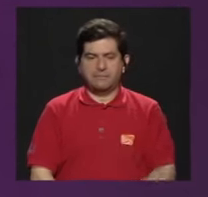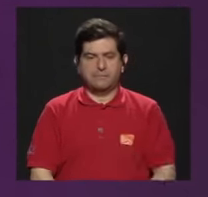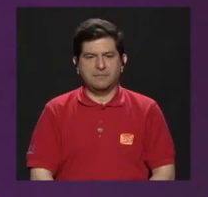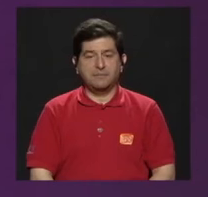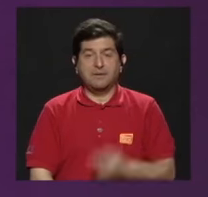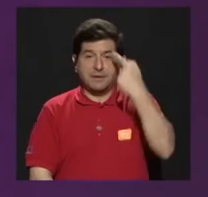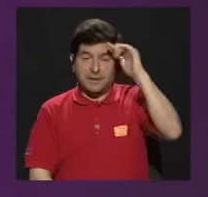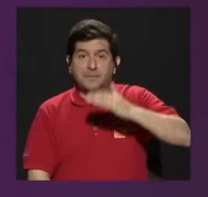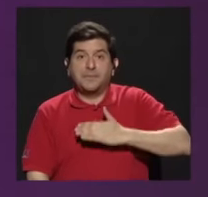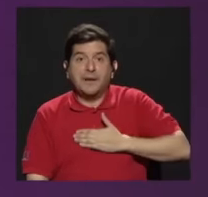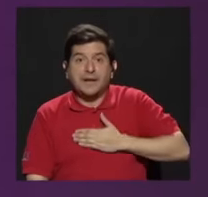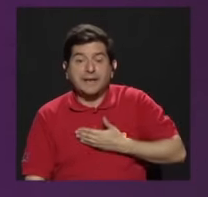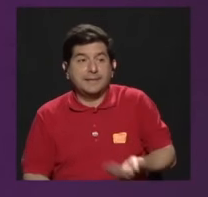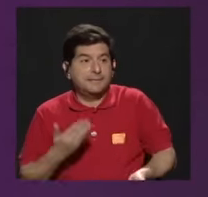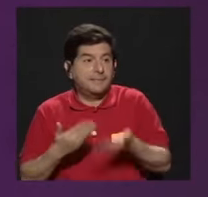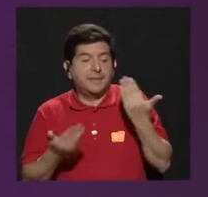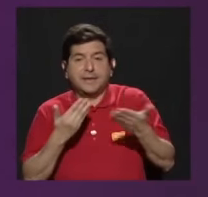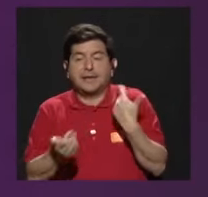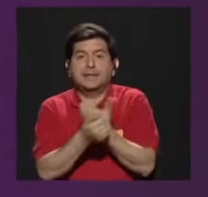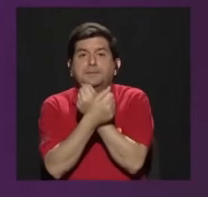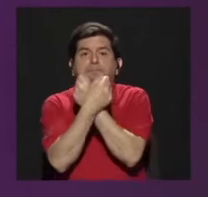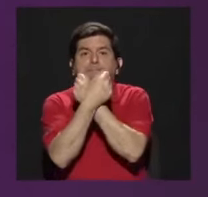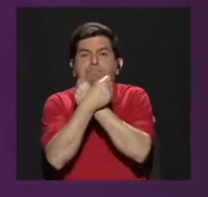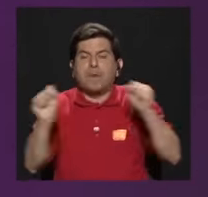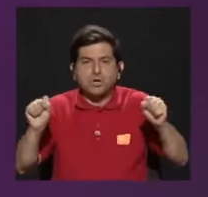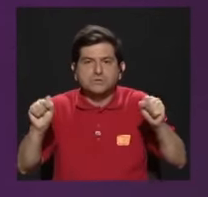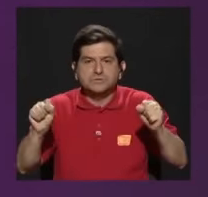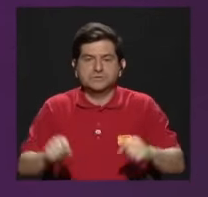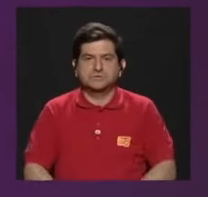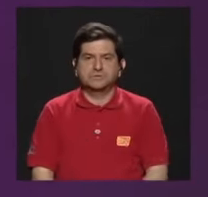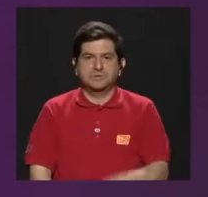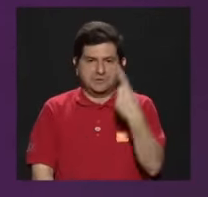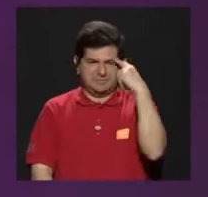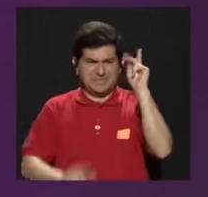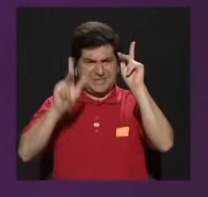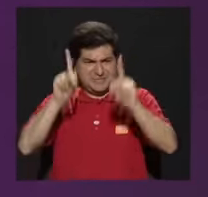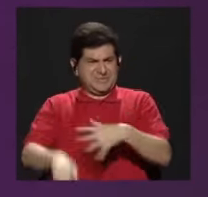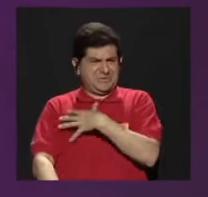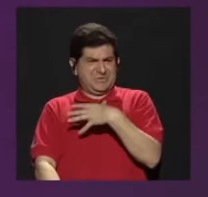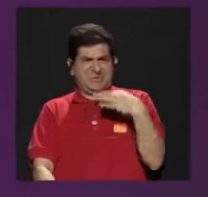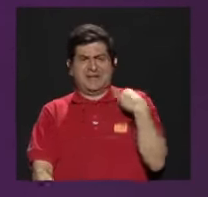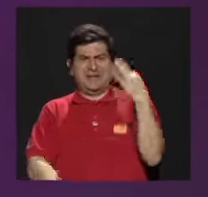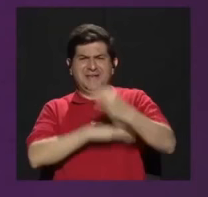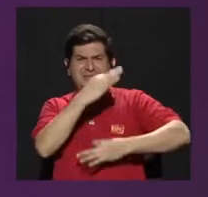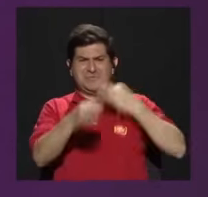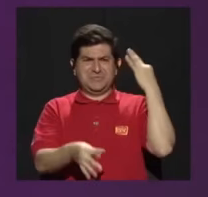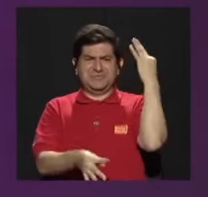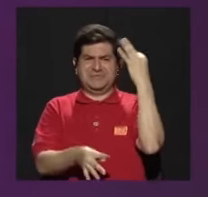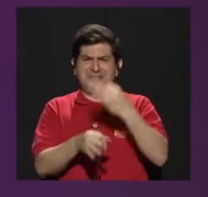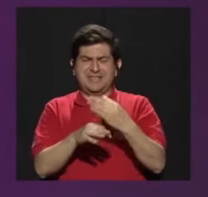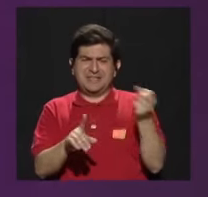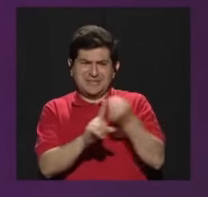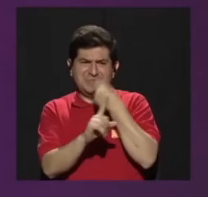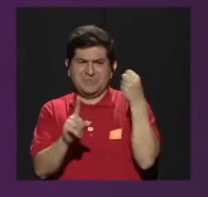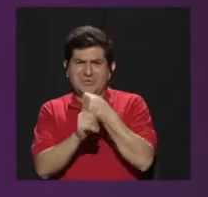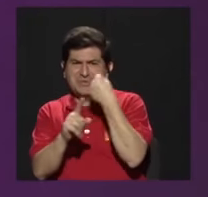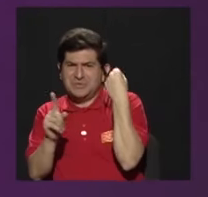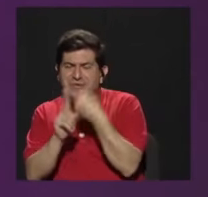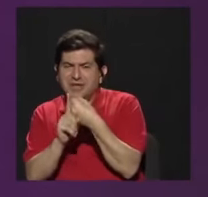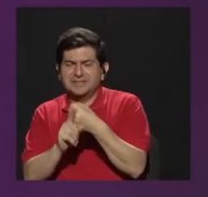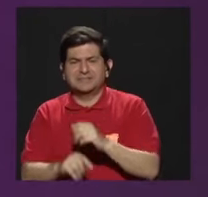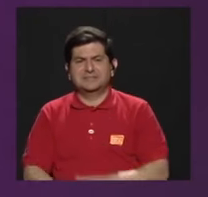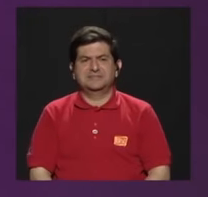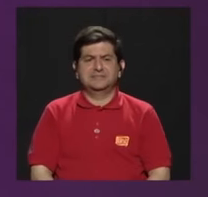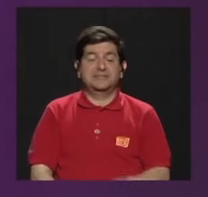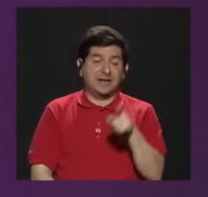bueno, para mí sería casi que imposible, digamos, considerar a alguien que le pueda gustar este tipo de violencia, porque